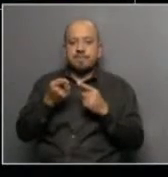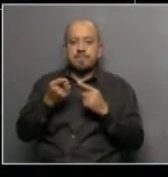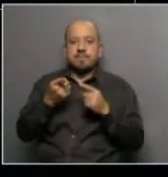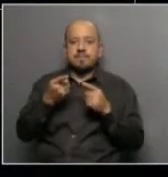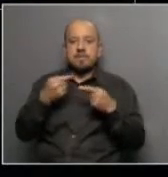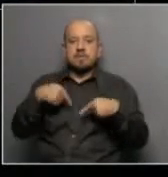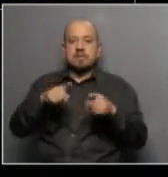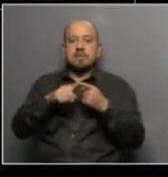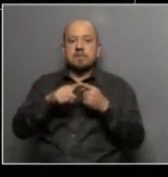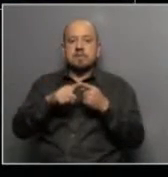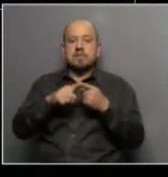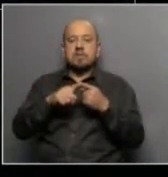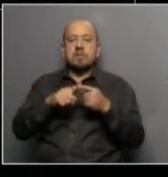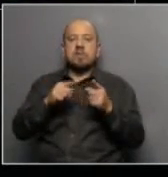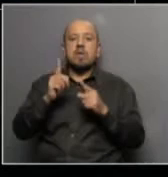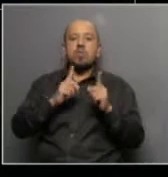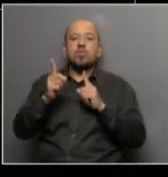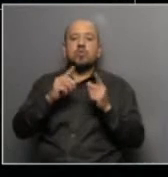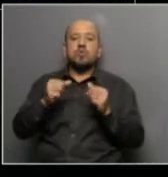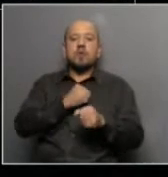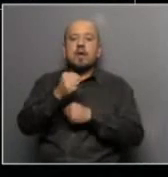relevamientos de hace algunos años